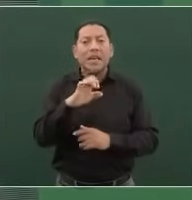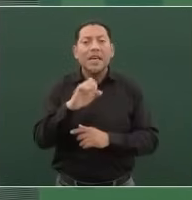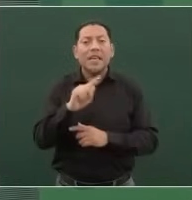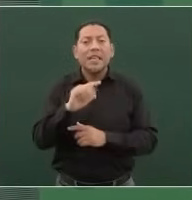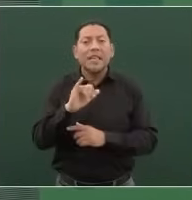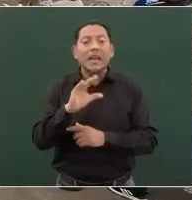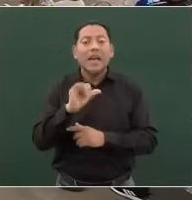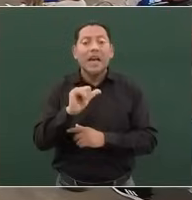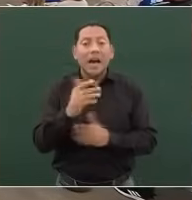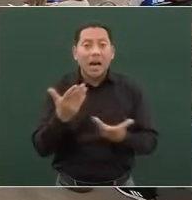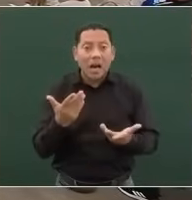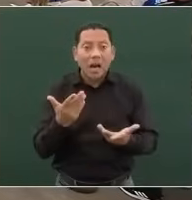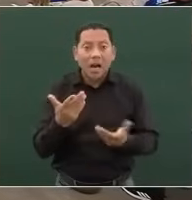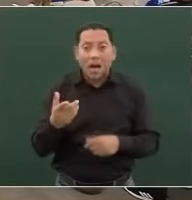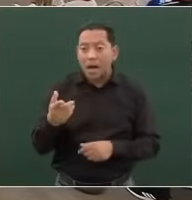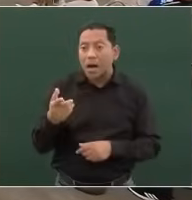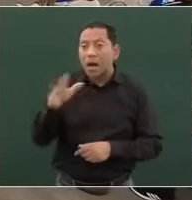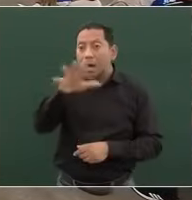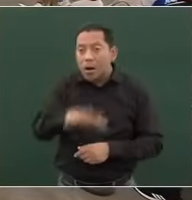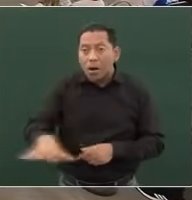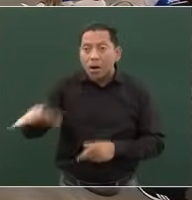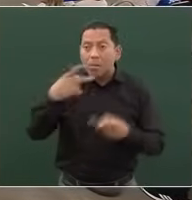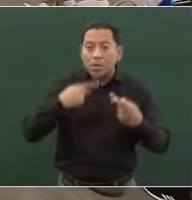que le tengan respeto a los ciudadanos.